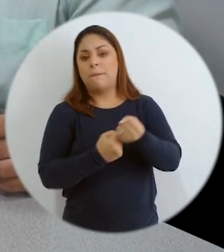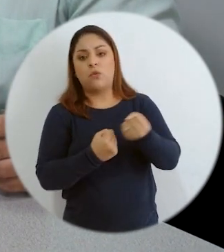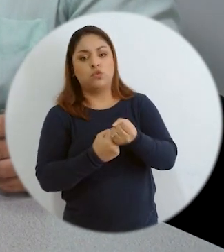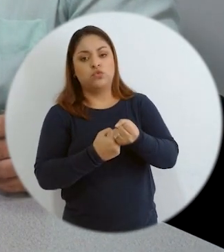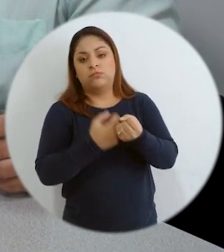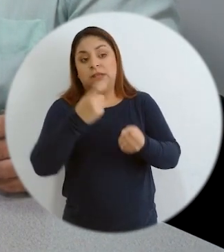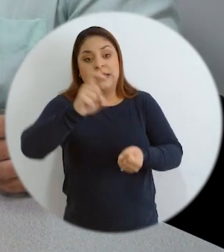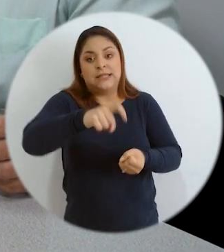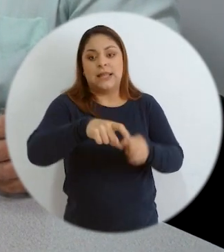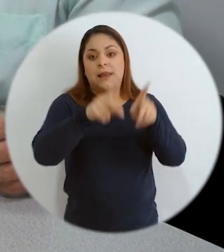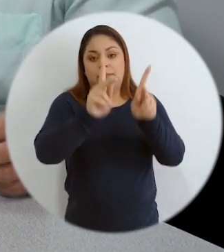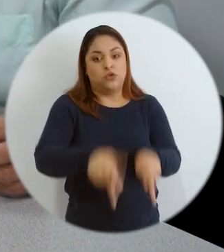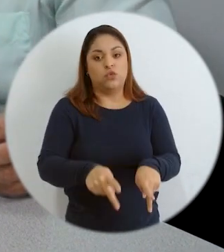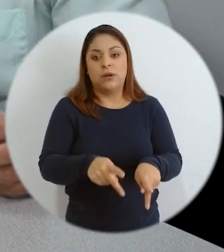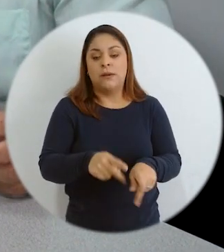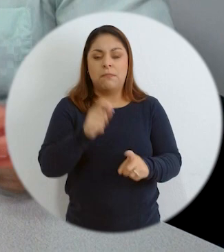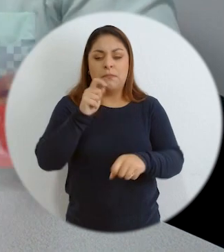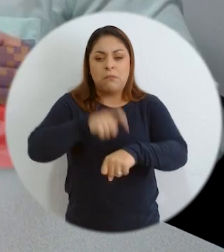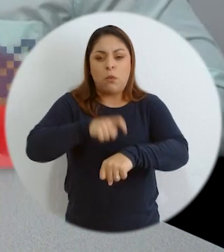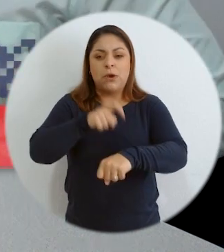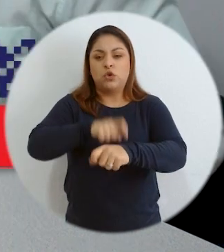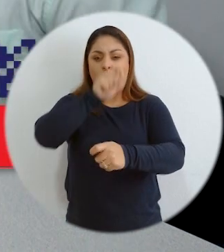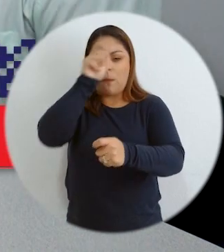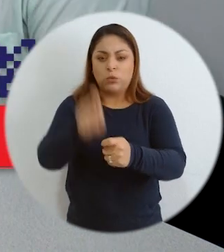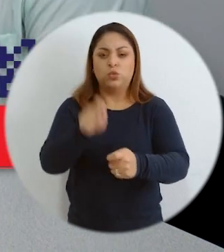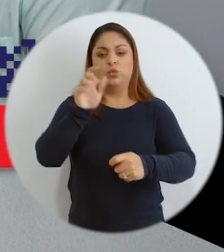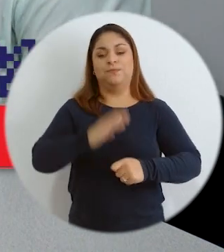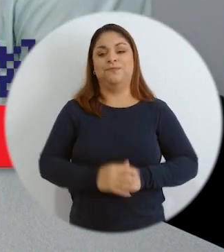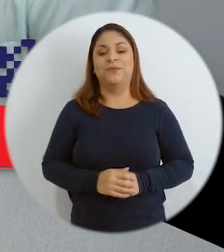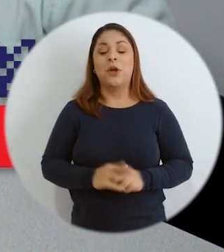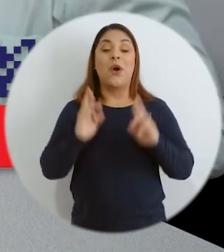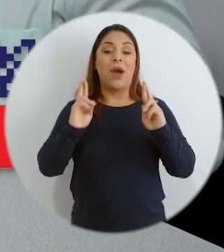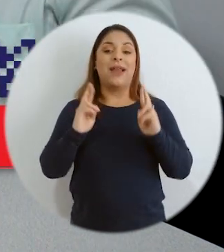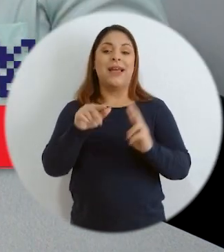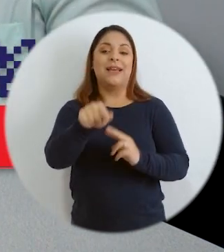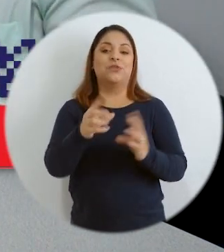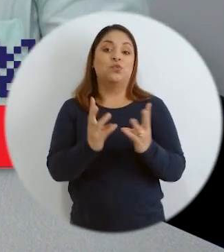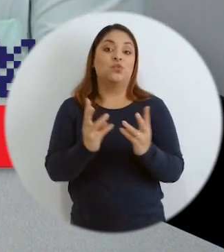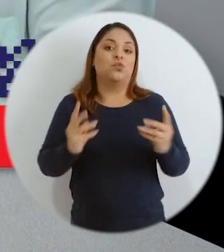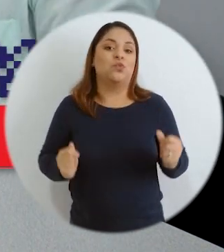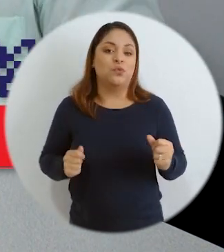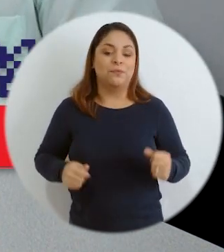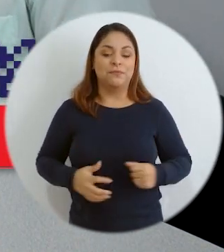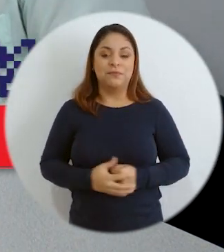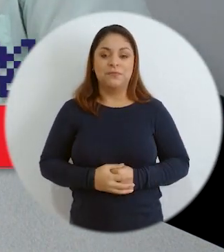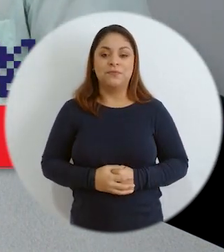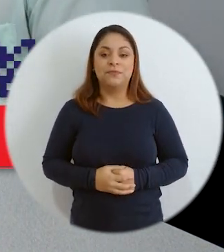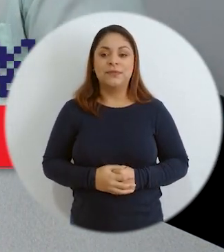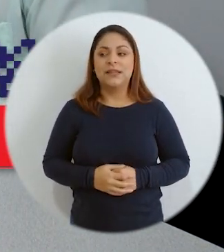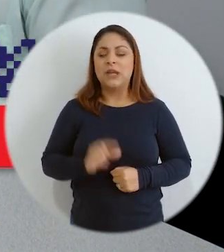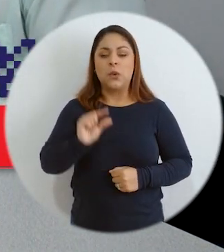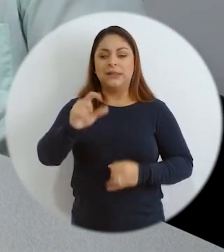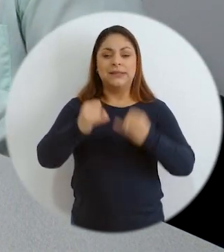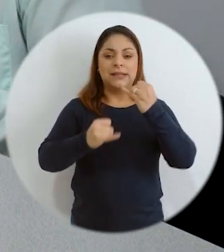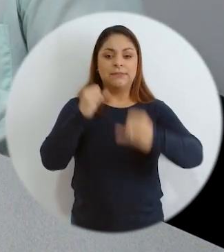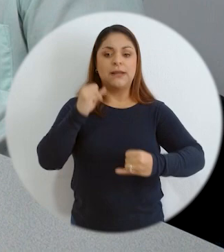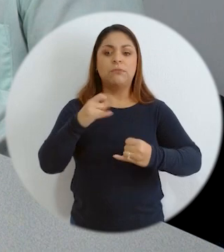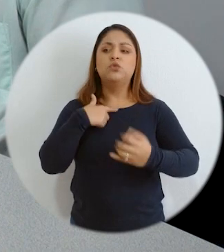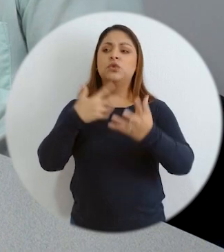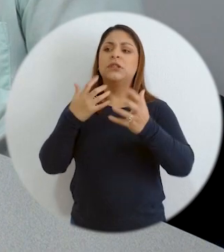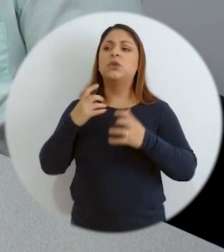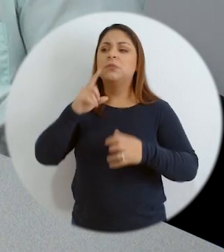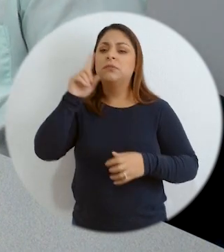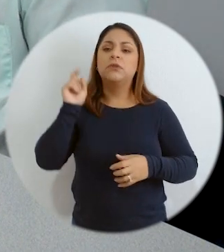que lo necesita en el momento oportuno. Esperemos que esa efectivamente sea una solución. Nos queda poco del programa, don Pablo, pero yo quisiera tal